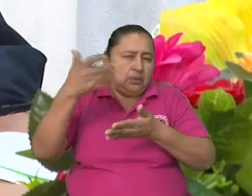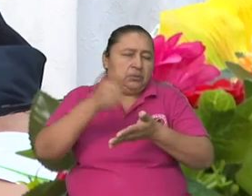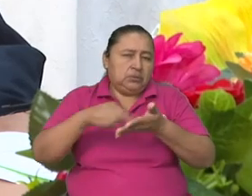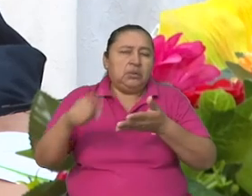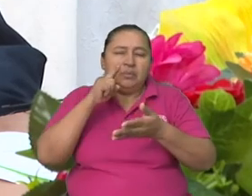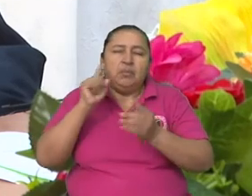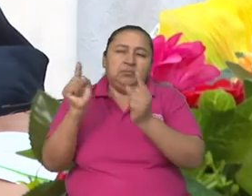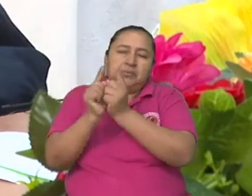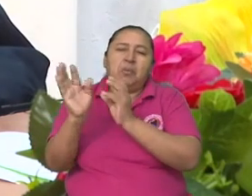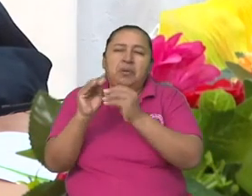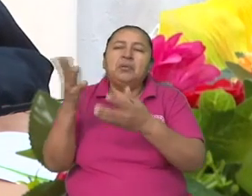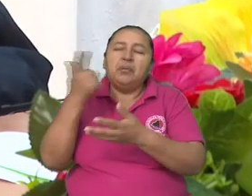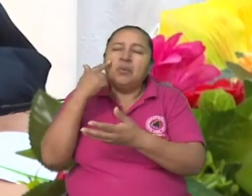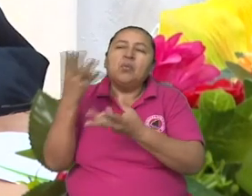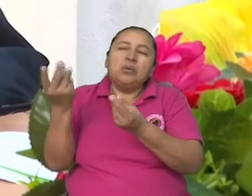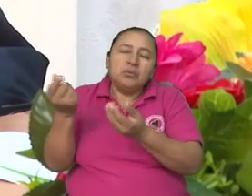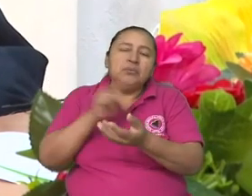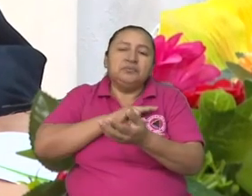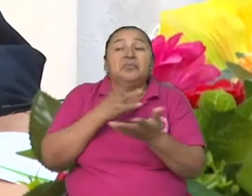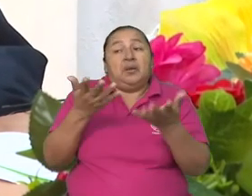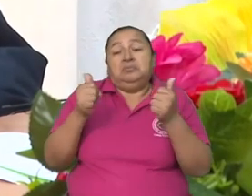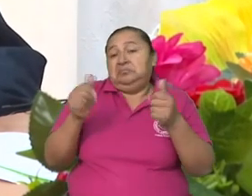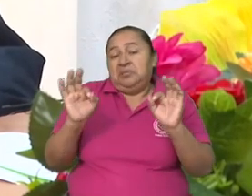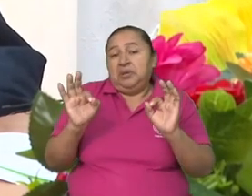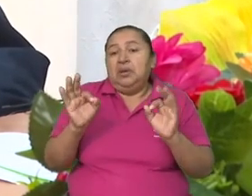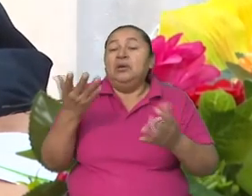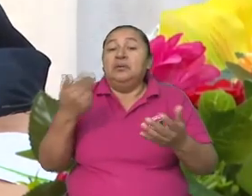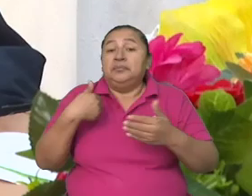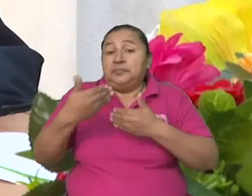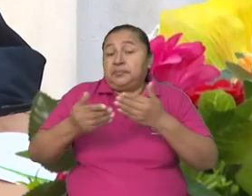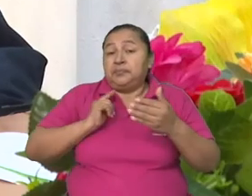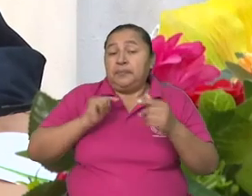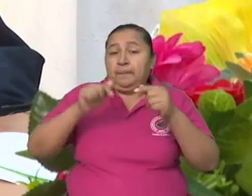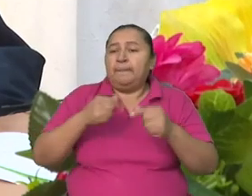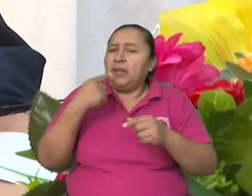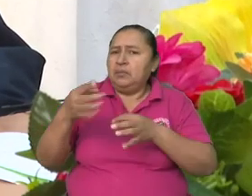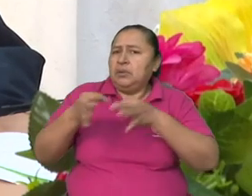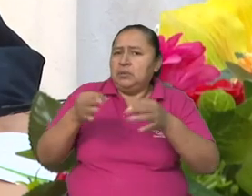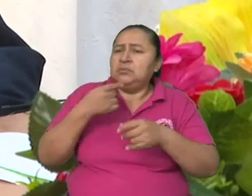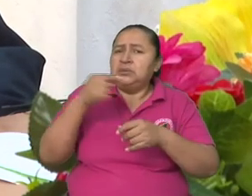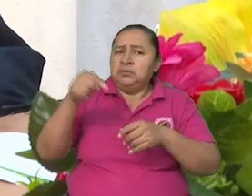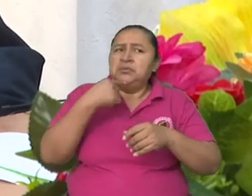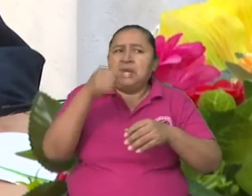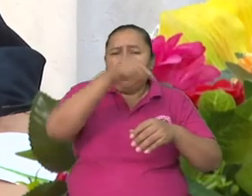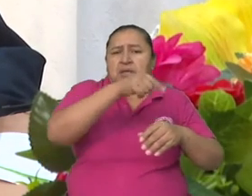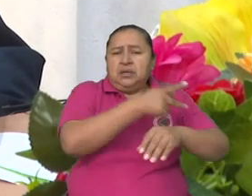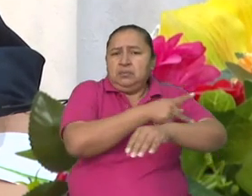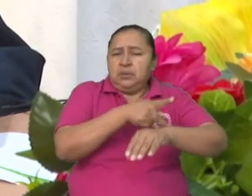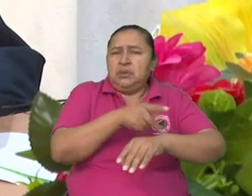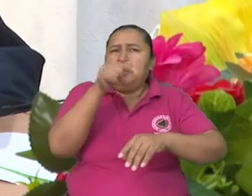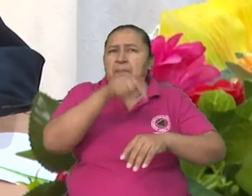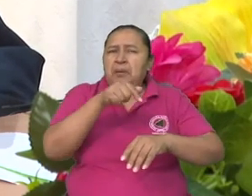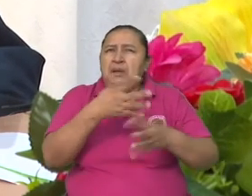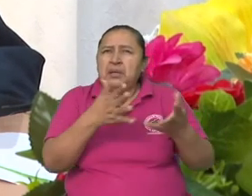están con la gana de invertir y tienen los recursos, sería fabuloso. Aunque nosotros le planteamos que lo hiciera aquí en el puerto, pero la inversión aquí anda